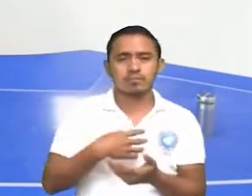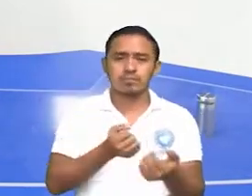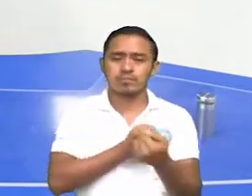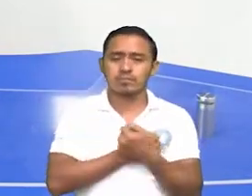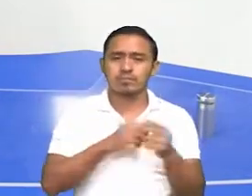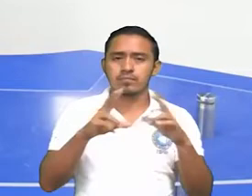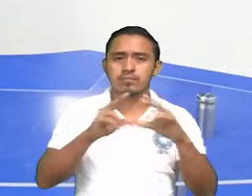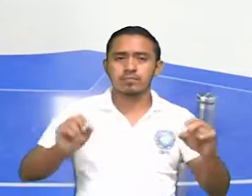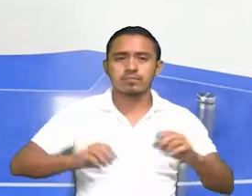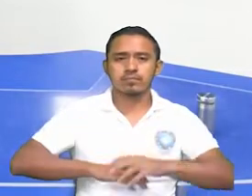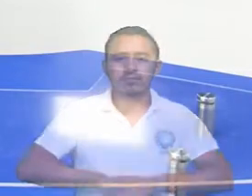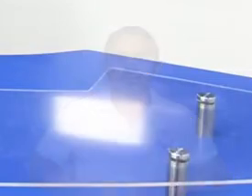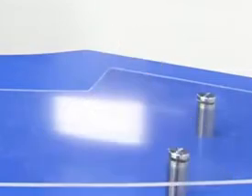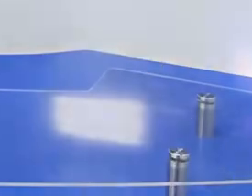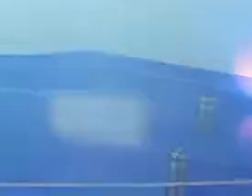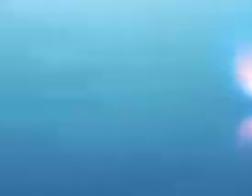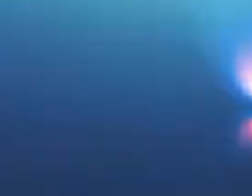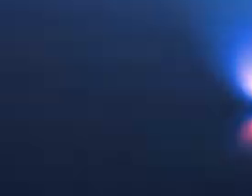patria.